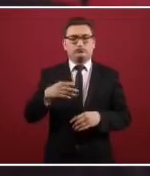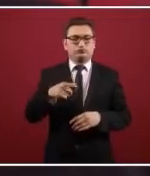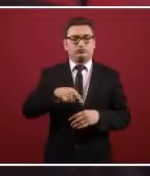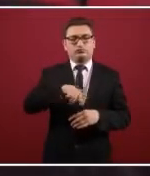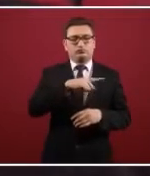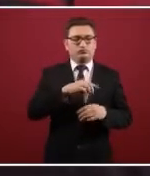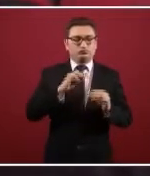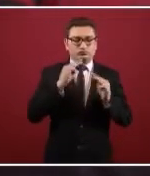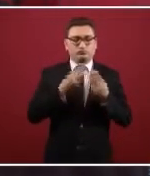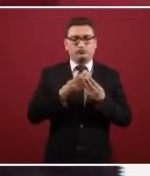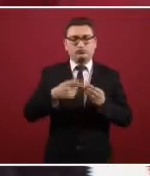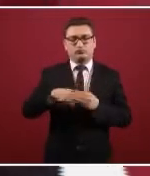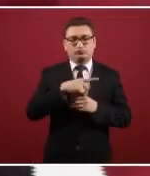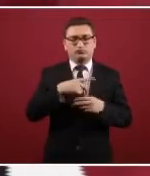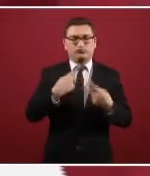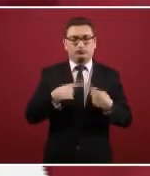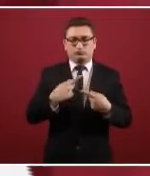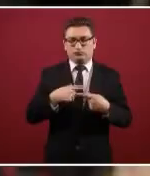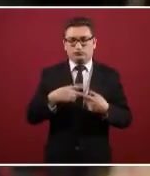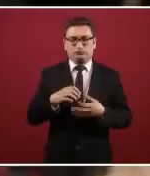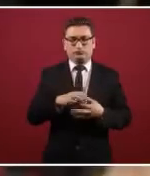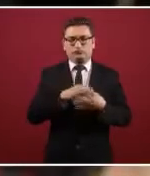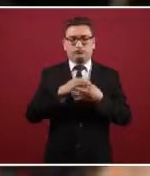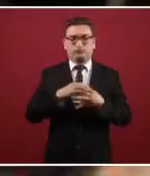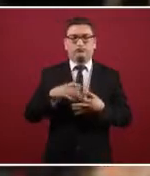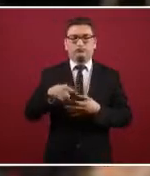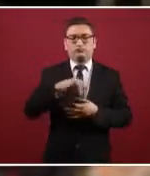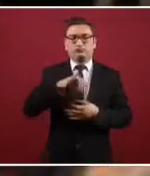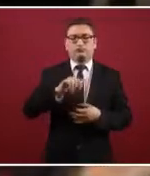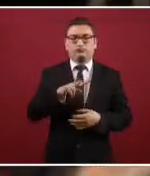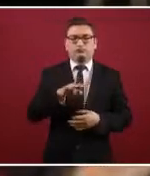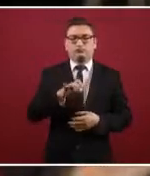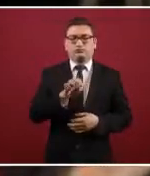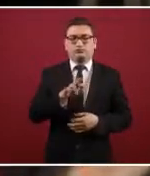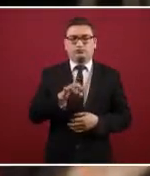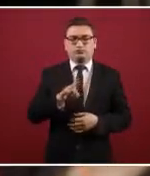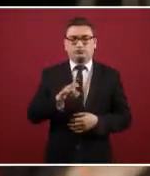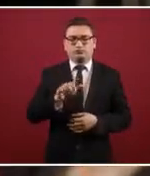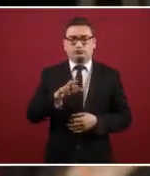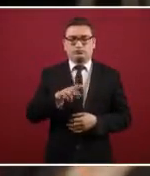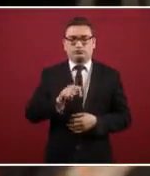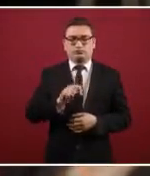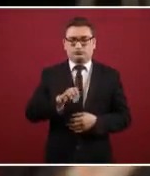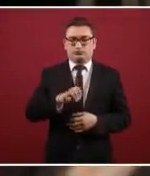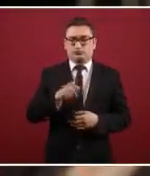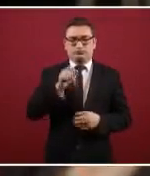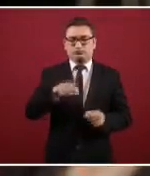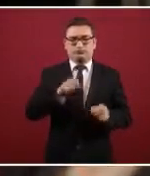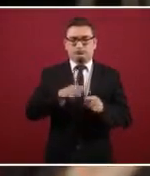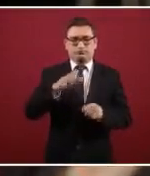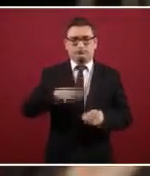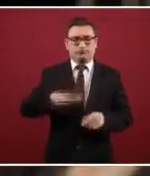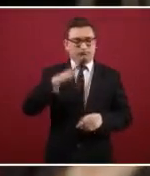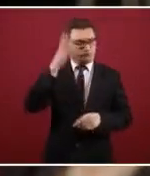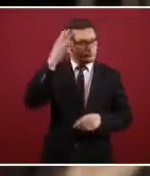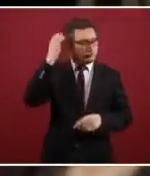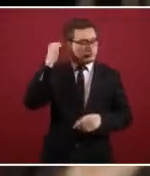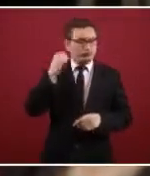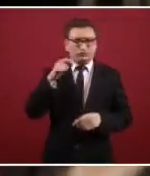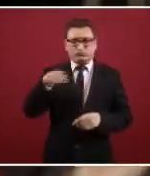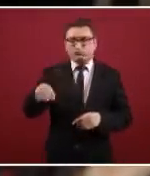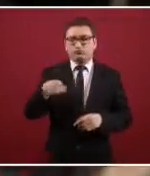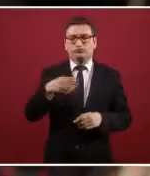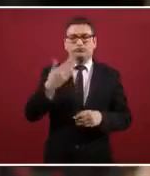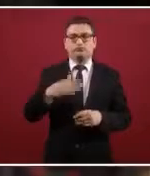muy cercanos a Javier Duarte, ¿verdad? Y en ese mismo contexto, en Morelos, ¿qué opina usted de las declaraciones